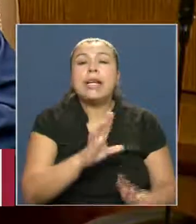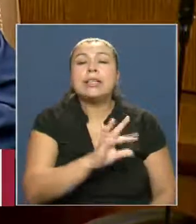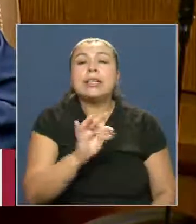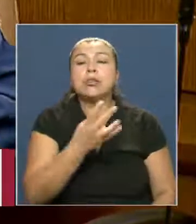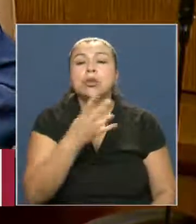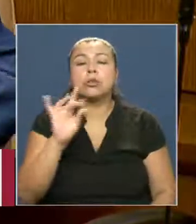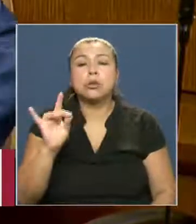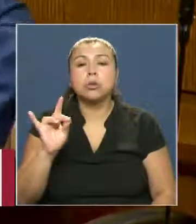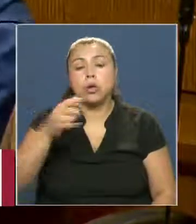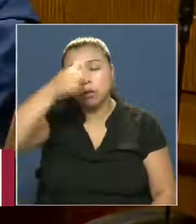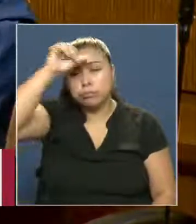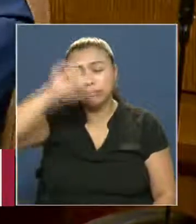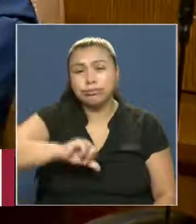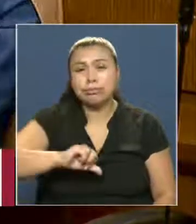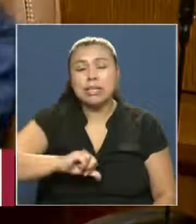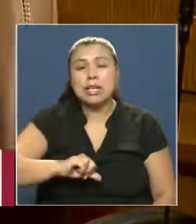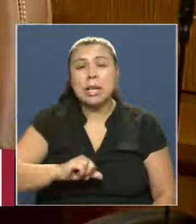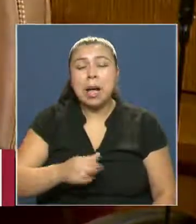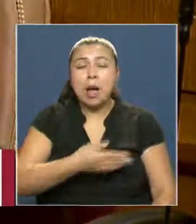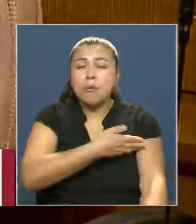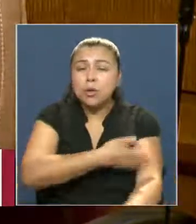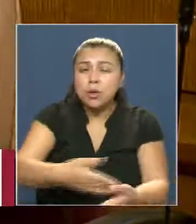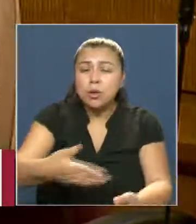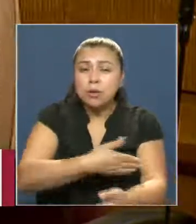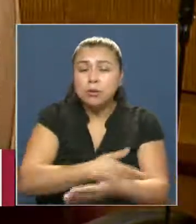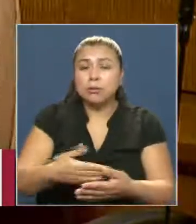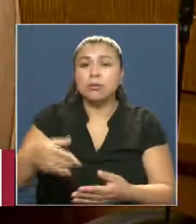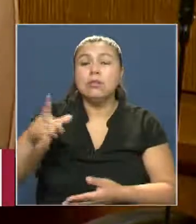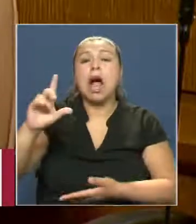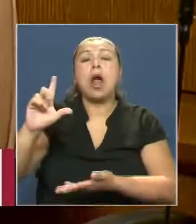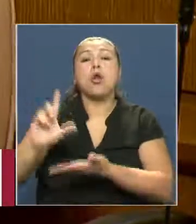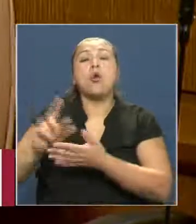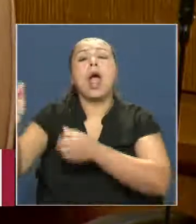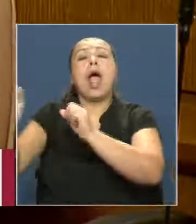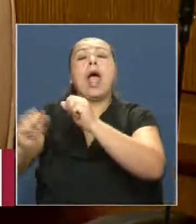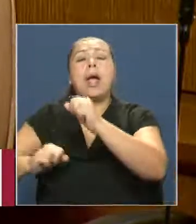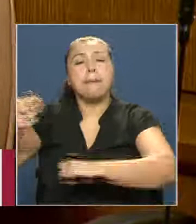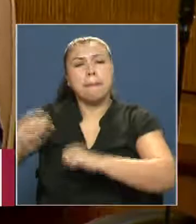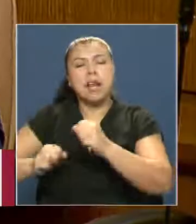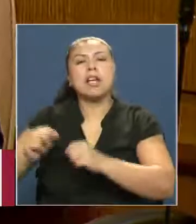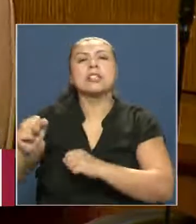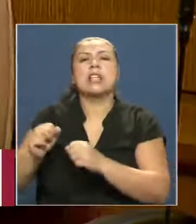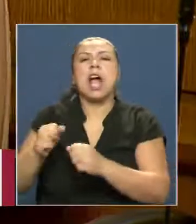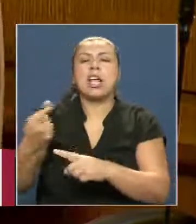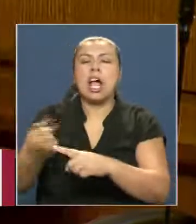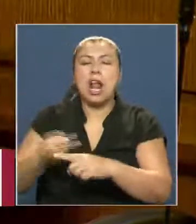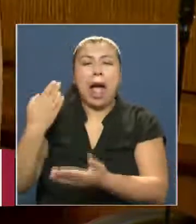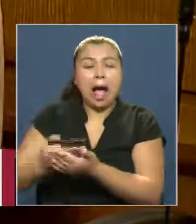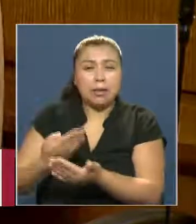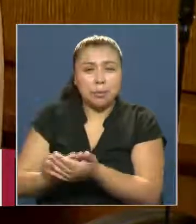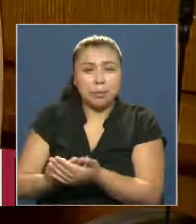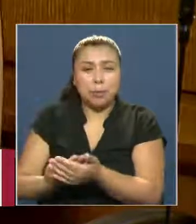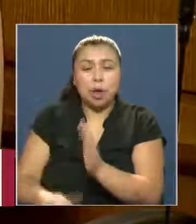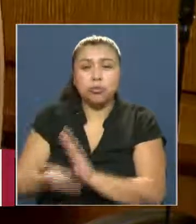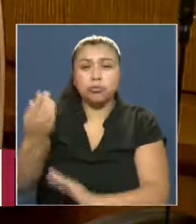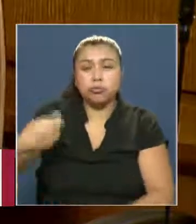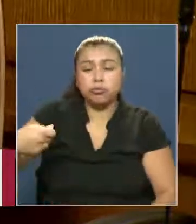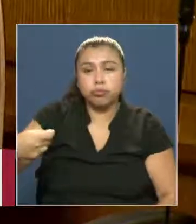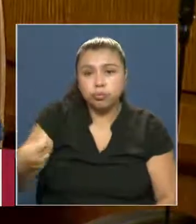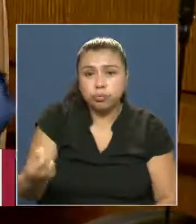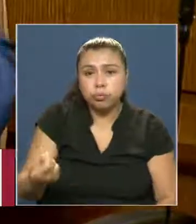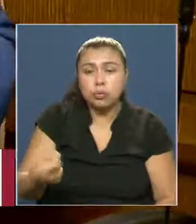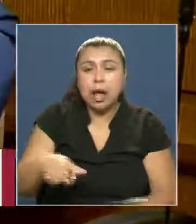550 sanciones millonarias a aquellos establecimientos que han abusado de la gente subiendo los precios exorbitantemente